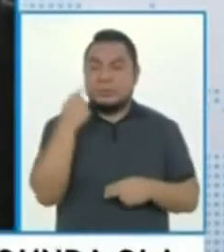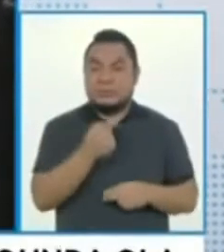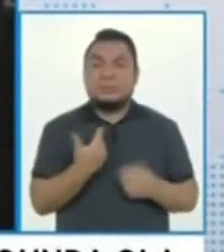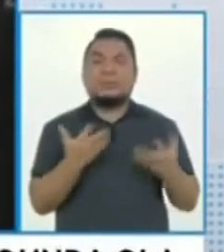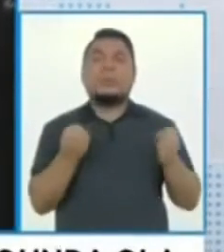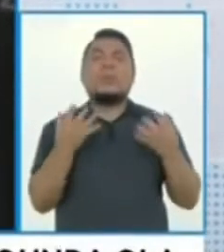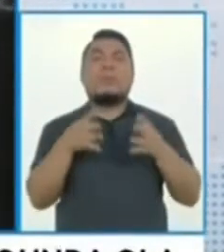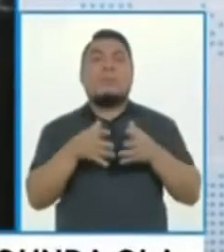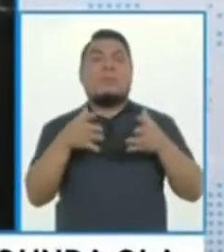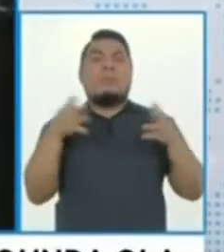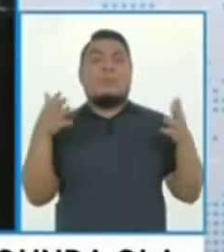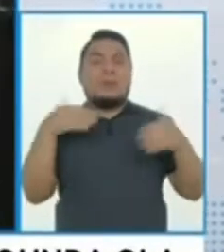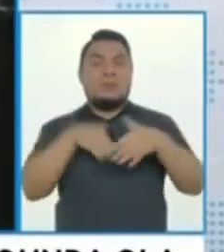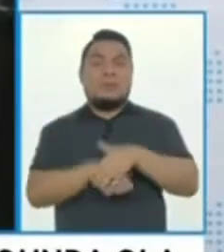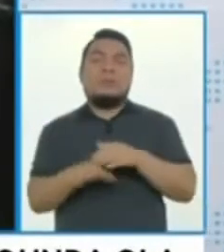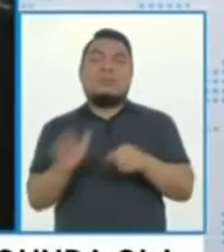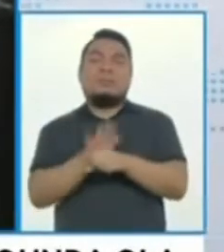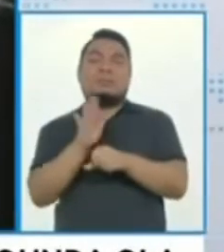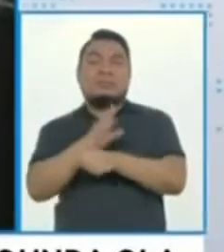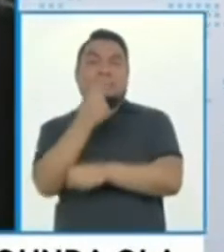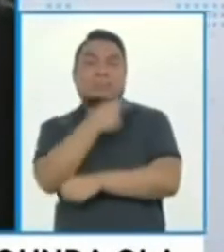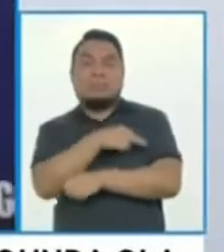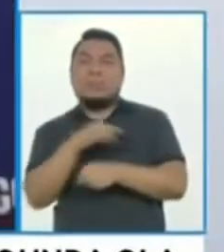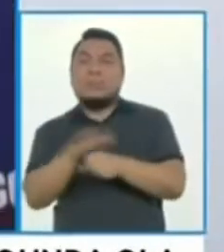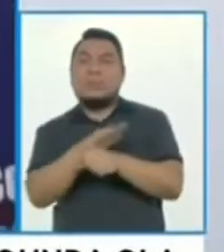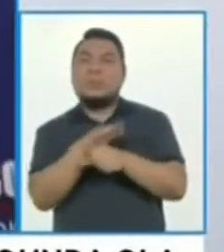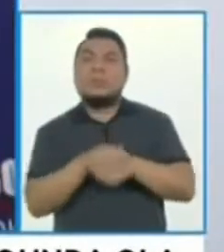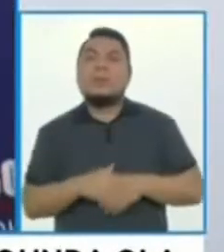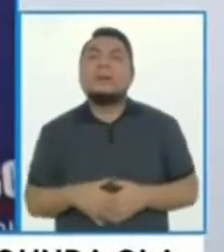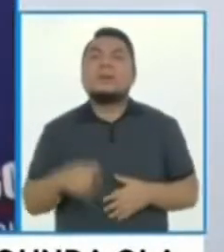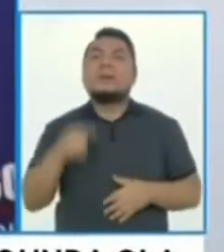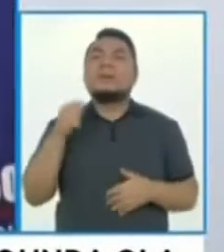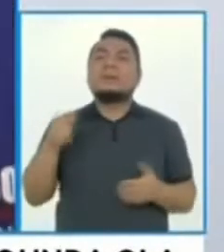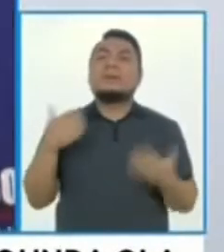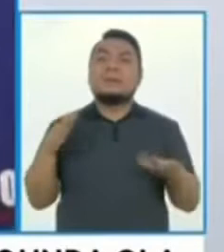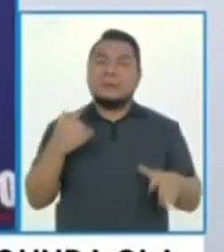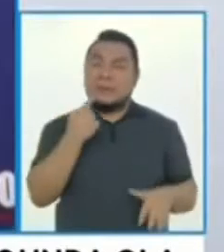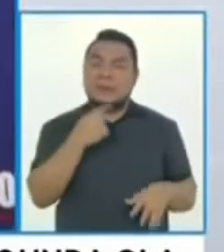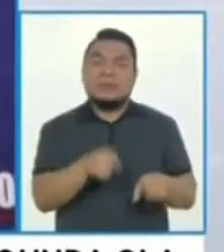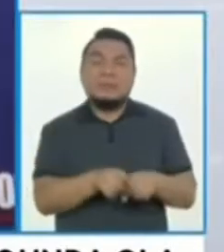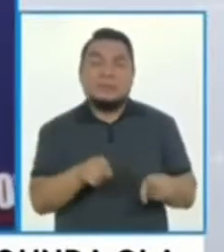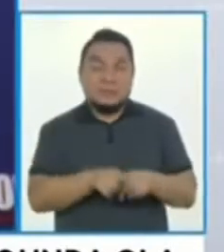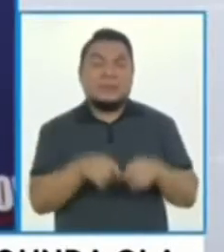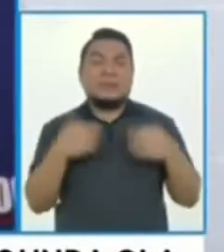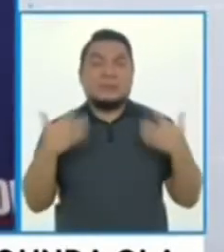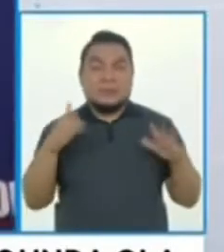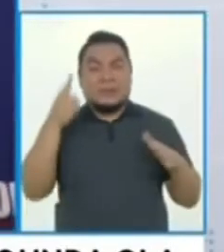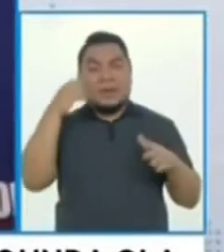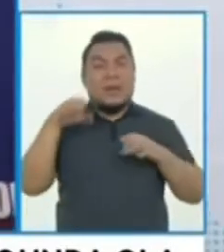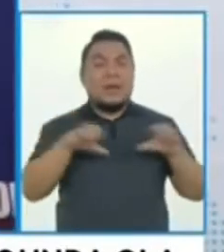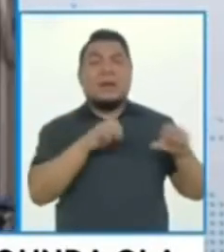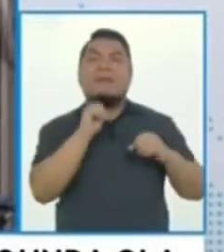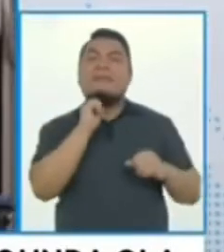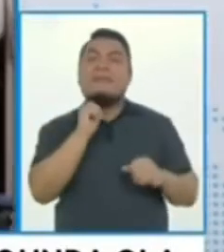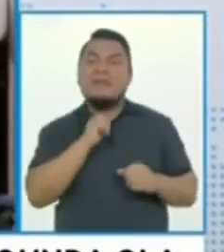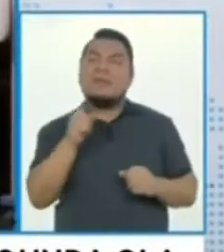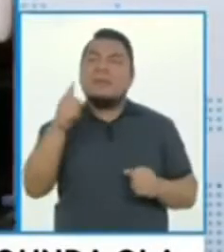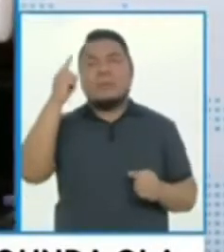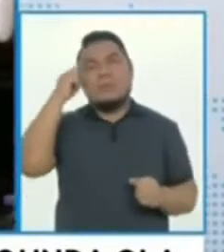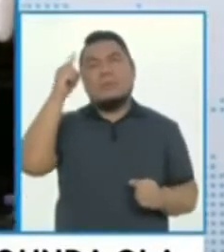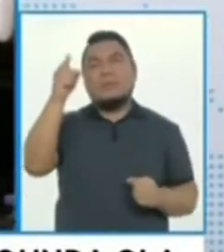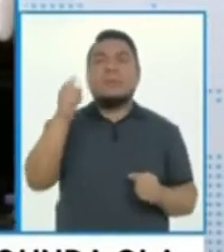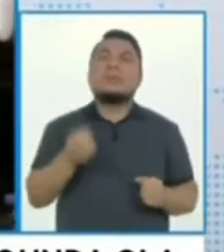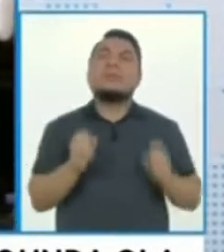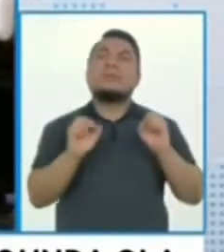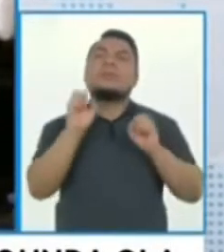máximo histórico ya de hospitalizados, de tener camas UCI ocupadas, camas hospitalarias que también, por supuesto, ya están haciendo falta. ¿Cuál es su predicción en las